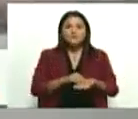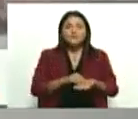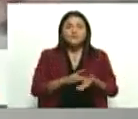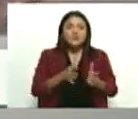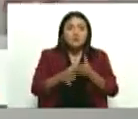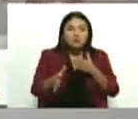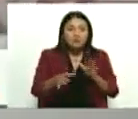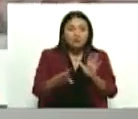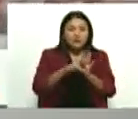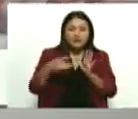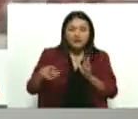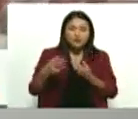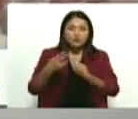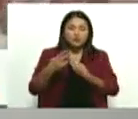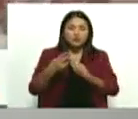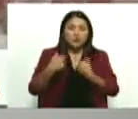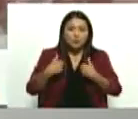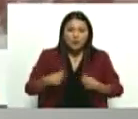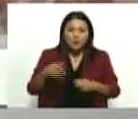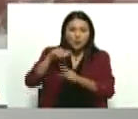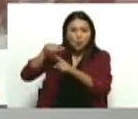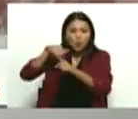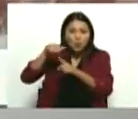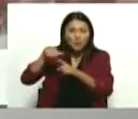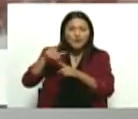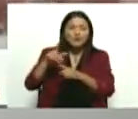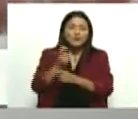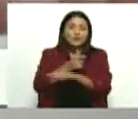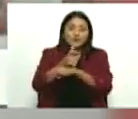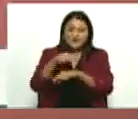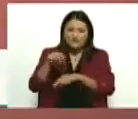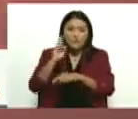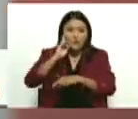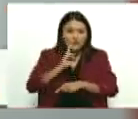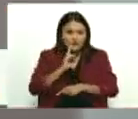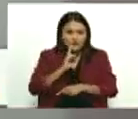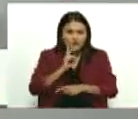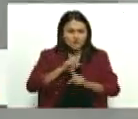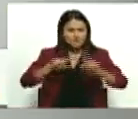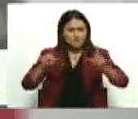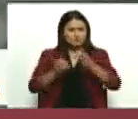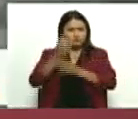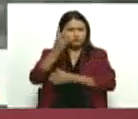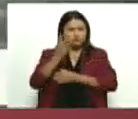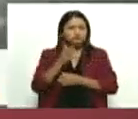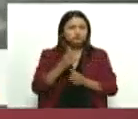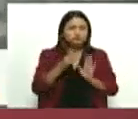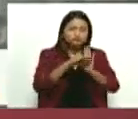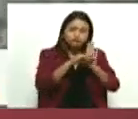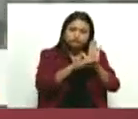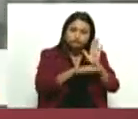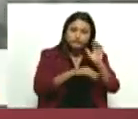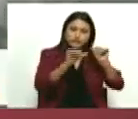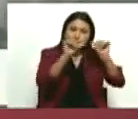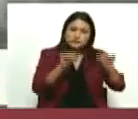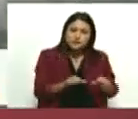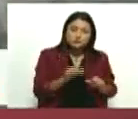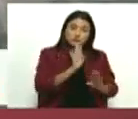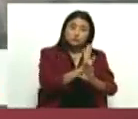derechos humanos contra el gobierno bolivariano, que ha creado los mecanismos de protección más amplios con